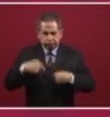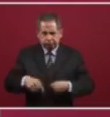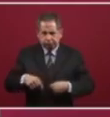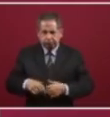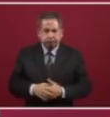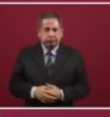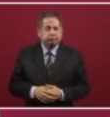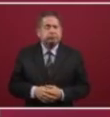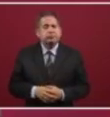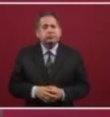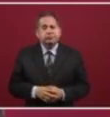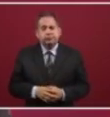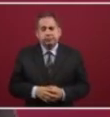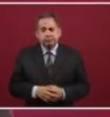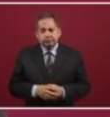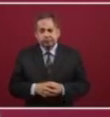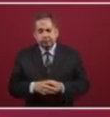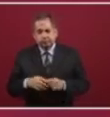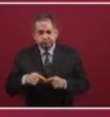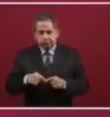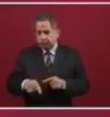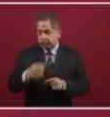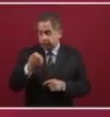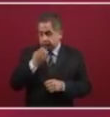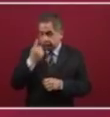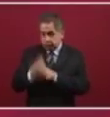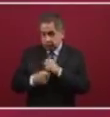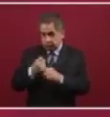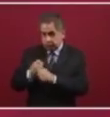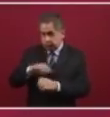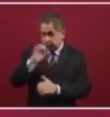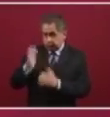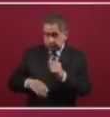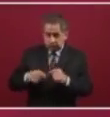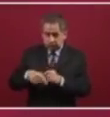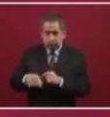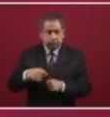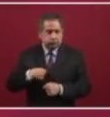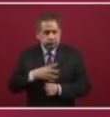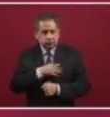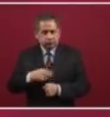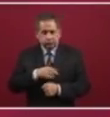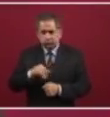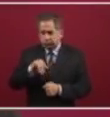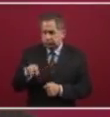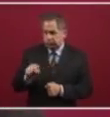Una vez que te termine el ciclo escolar, que termine Jesús